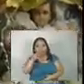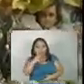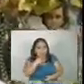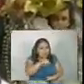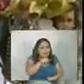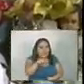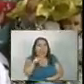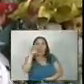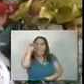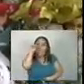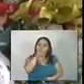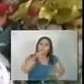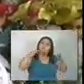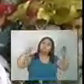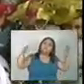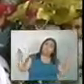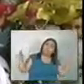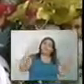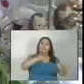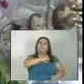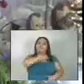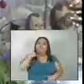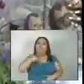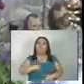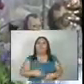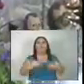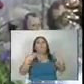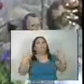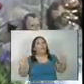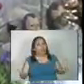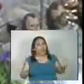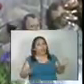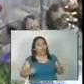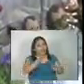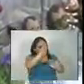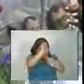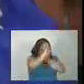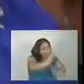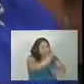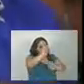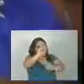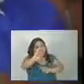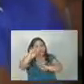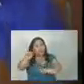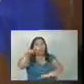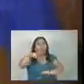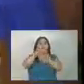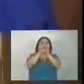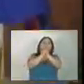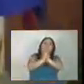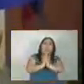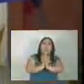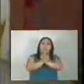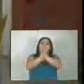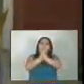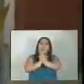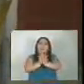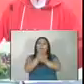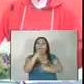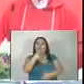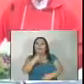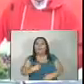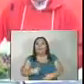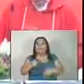que entre ellos estuviera Jesús de Nazaret, razón por la que fueron honrados con una misa solemne presidida por el